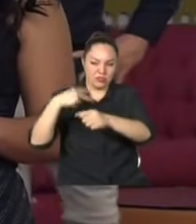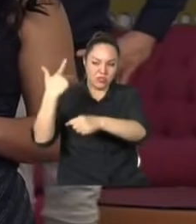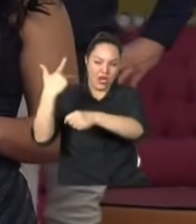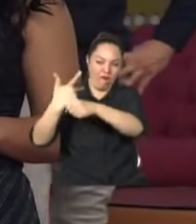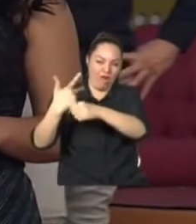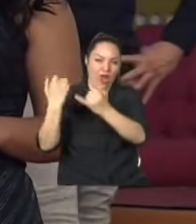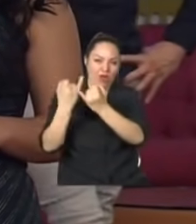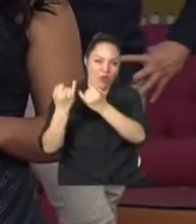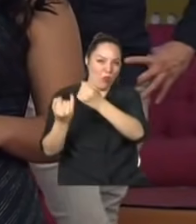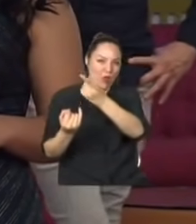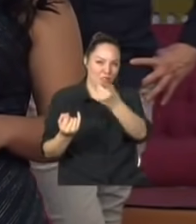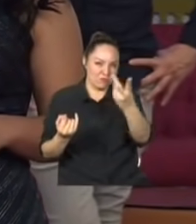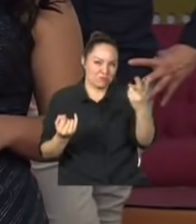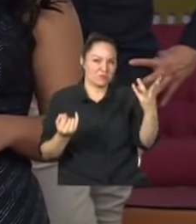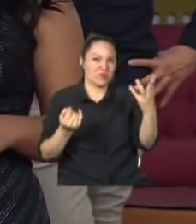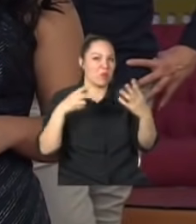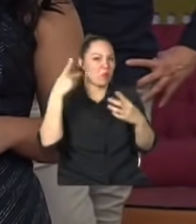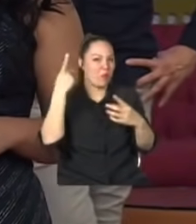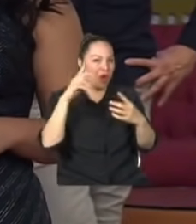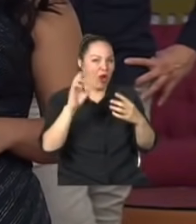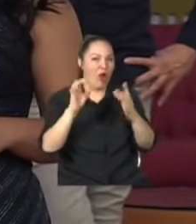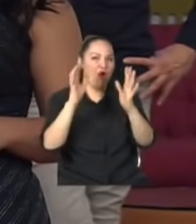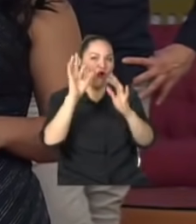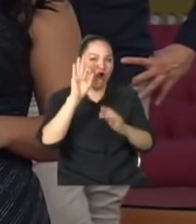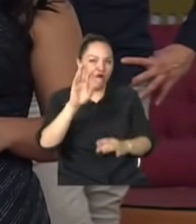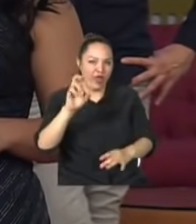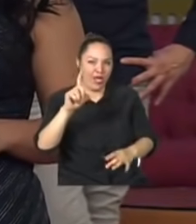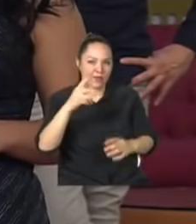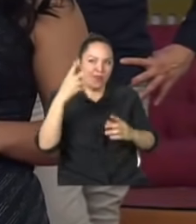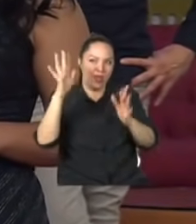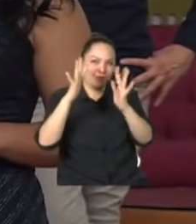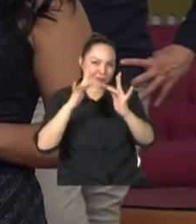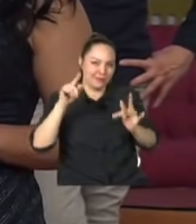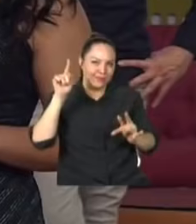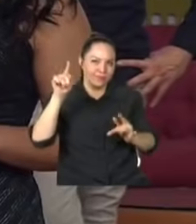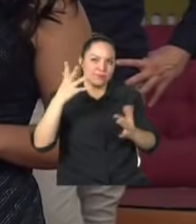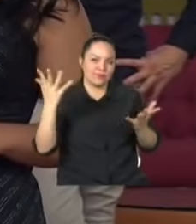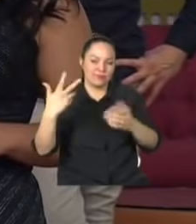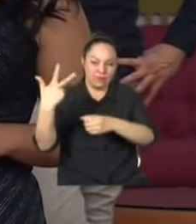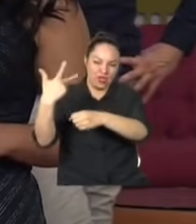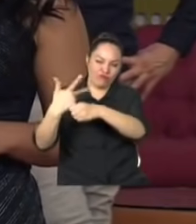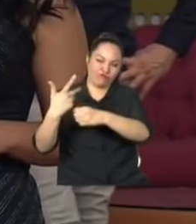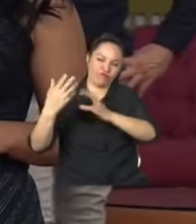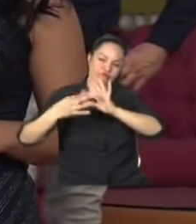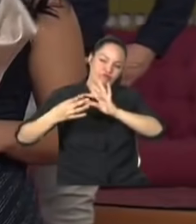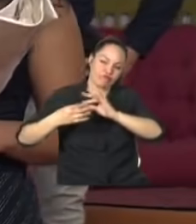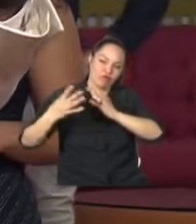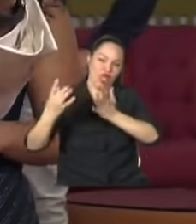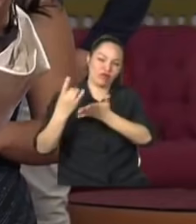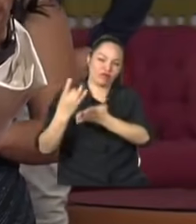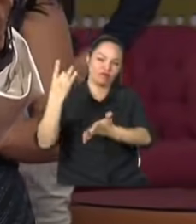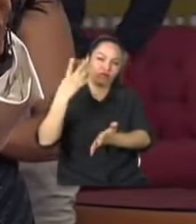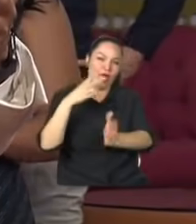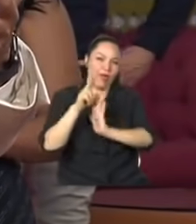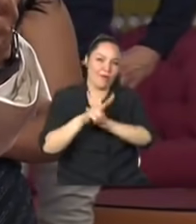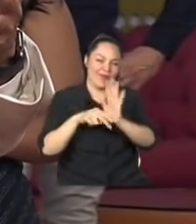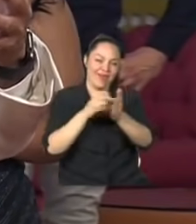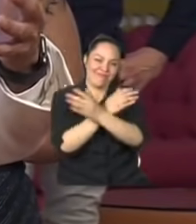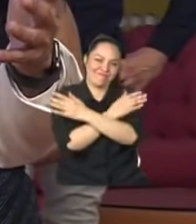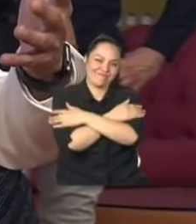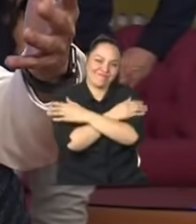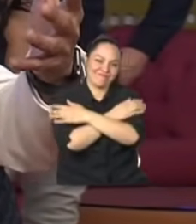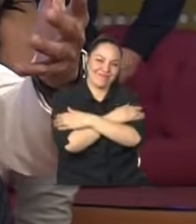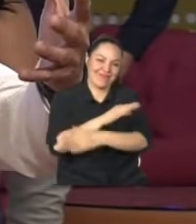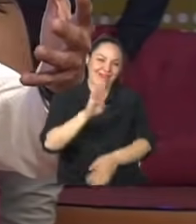acaban de hacer estos chicos en Puebla o como Felipe en París y mandarnos el material. Mando un abrazo hasta